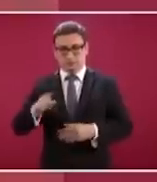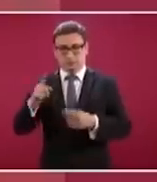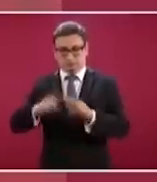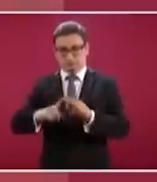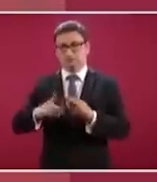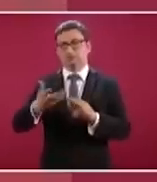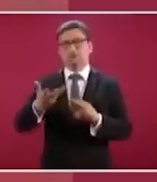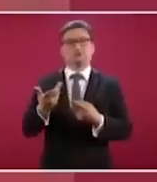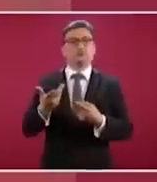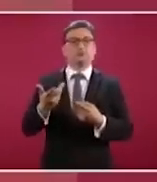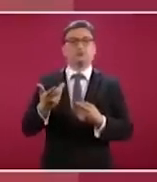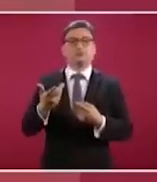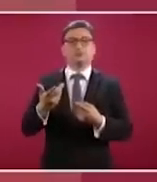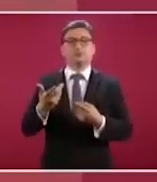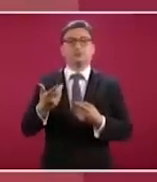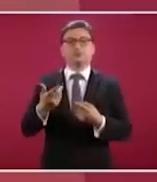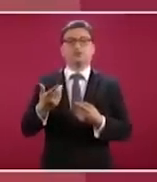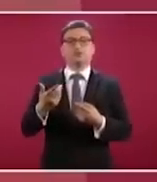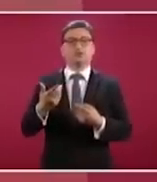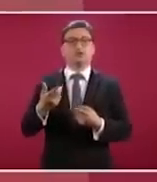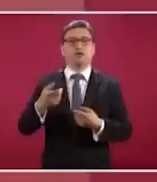Son